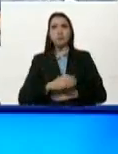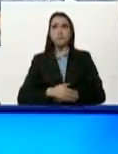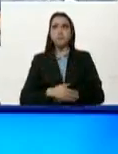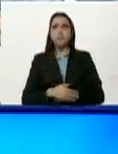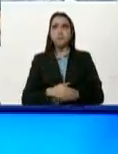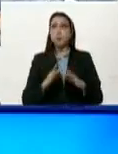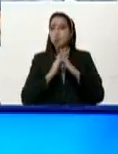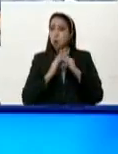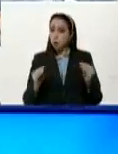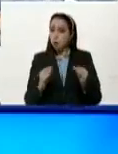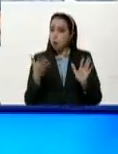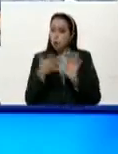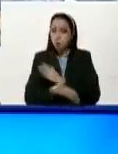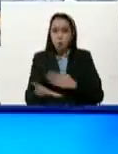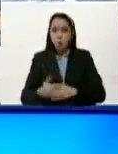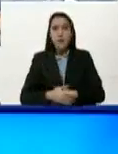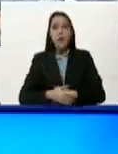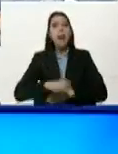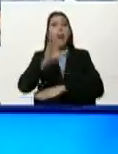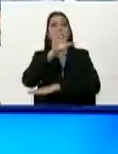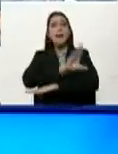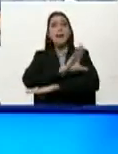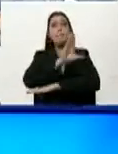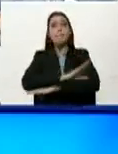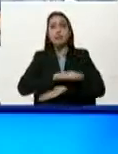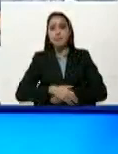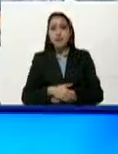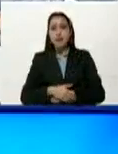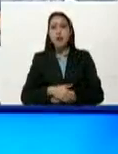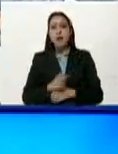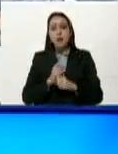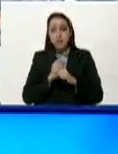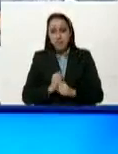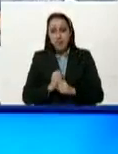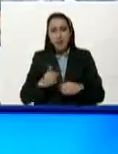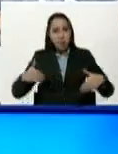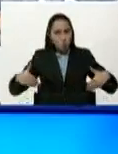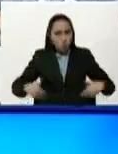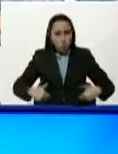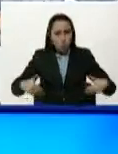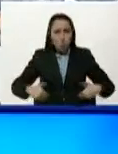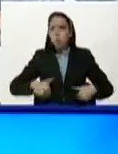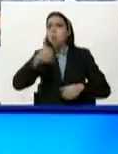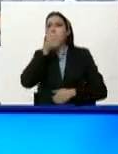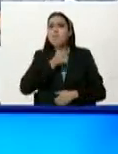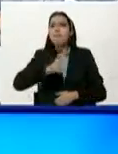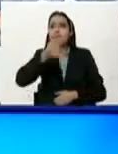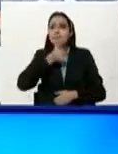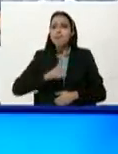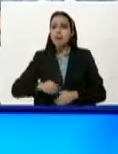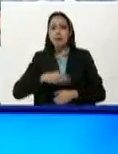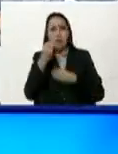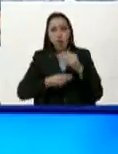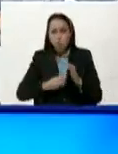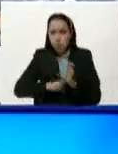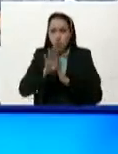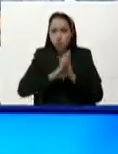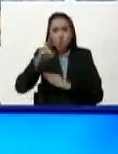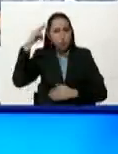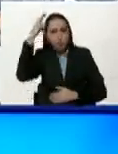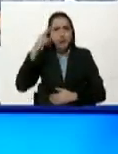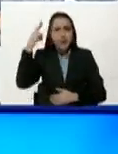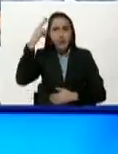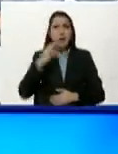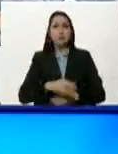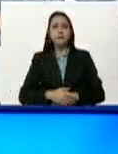todo lo que tiene que ver con la capacidad de resistencia aguante y producción de su economía real